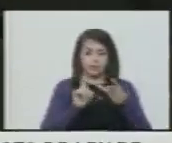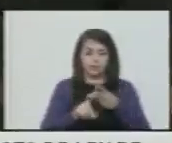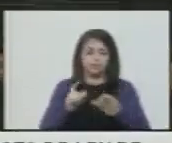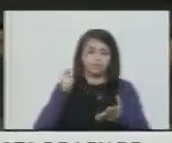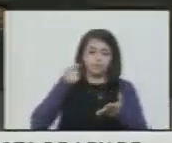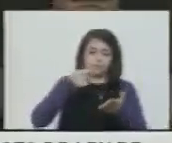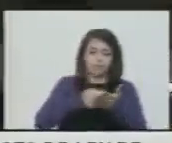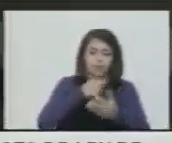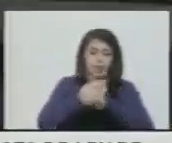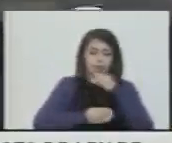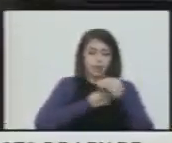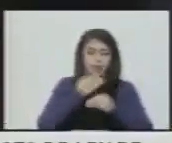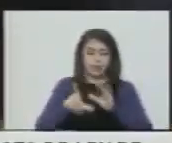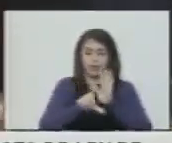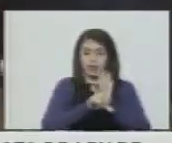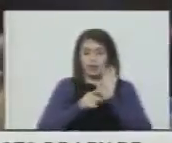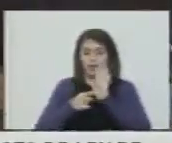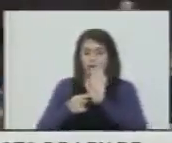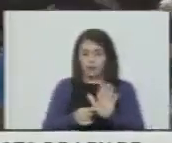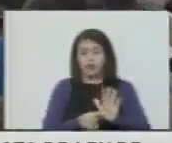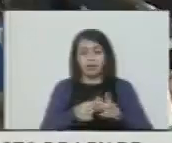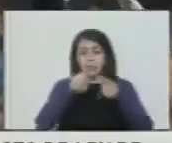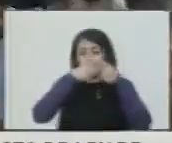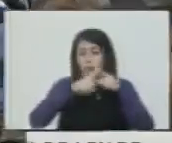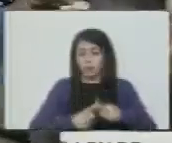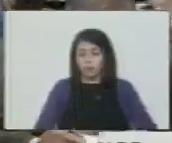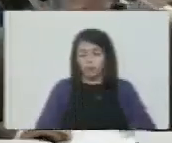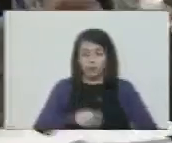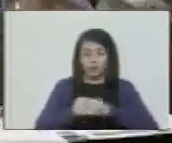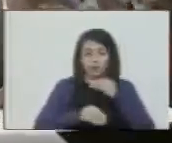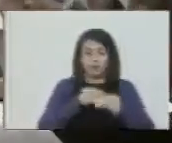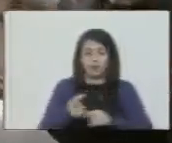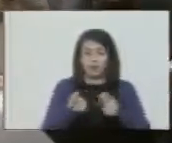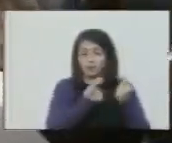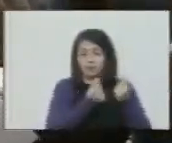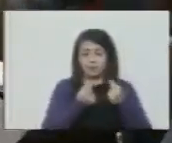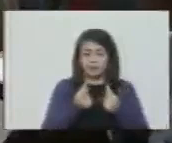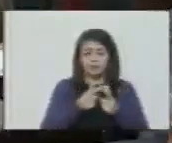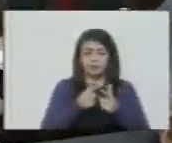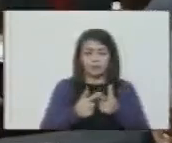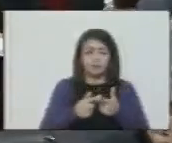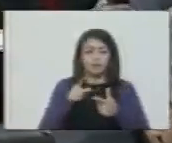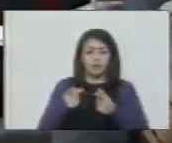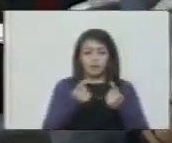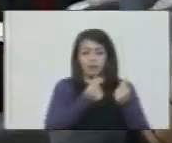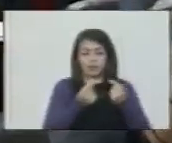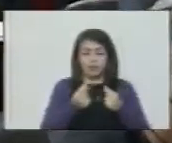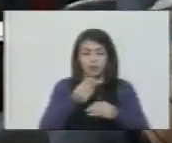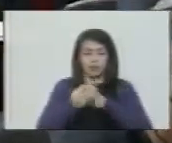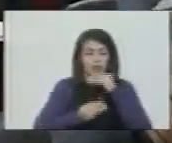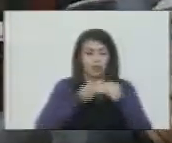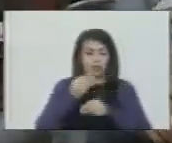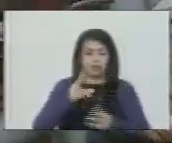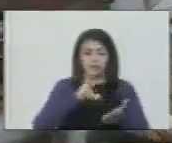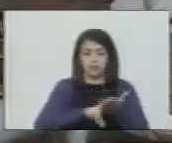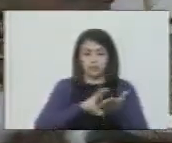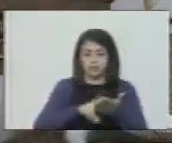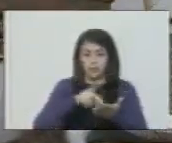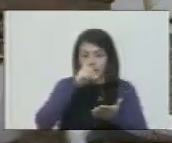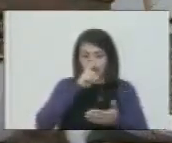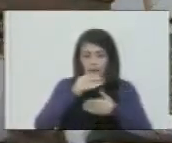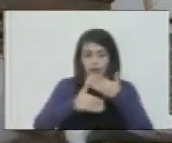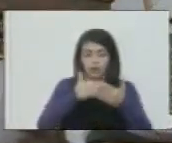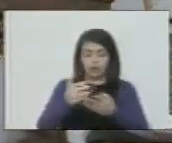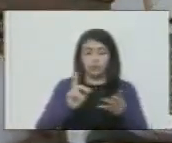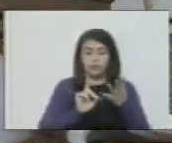3. Las asignaciones establecidas en la ley de presupuesto para el ejercicio económico financiero correspondiente a